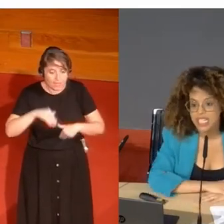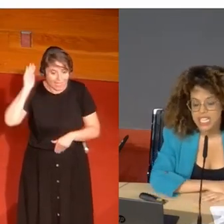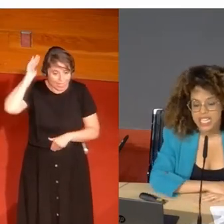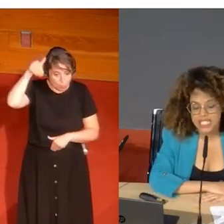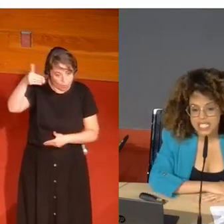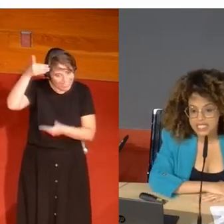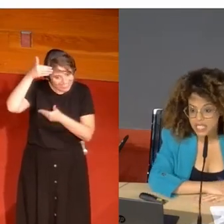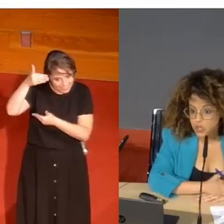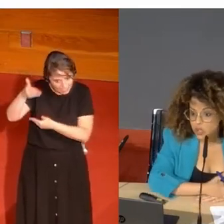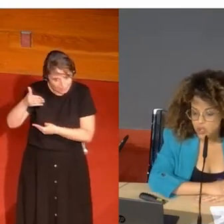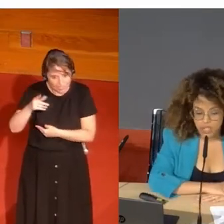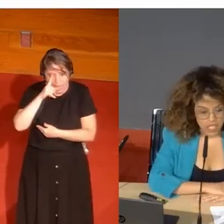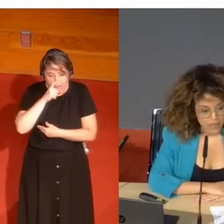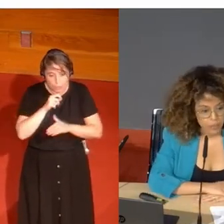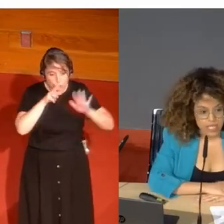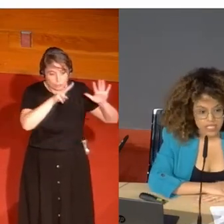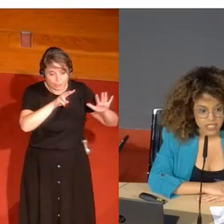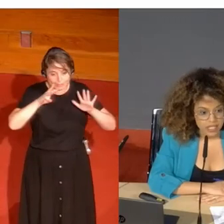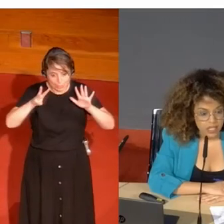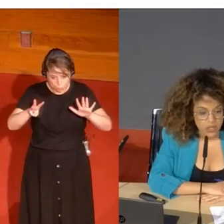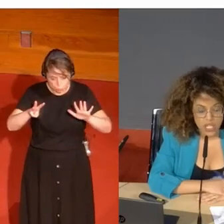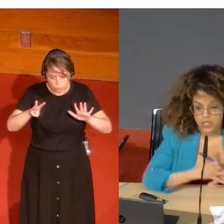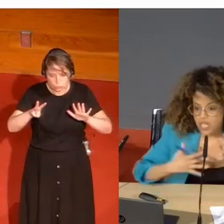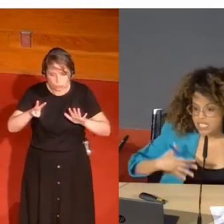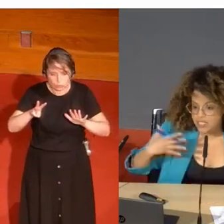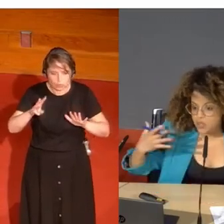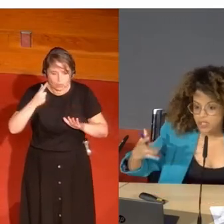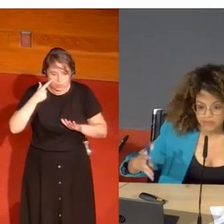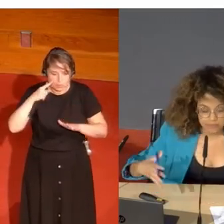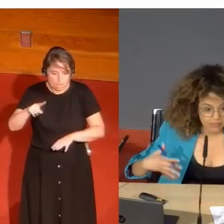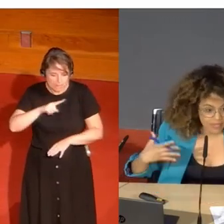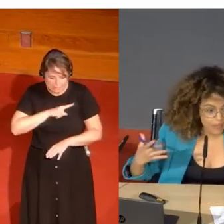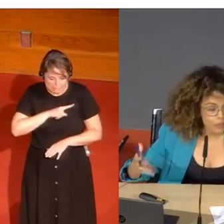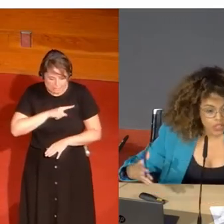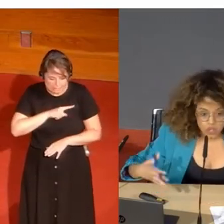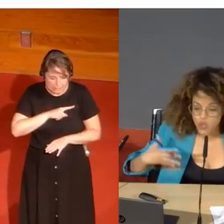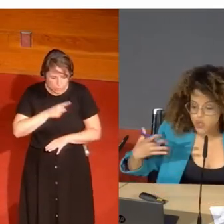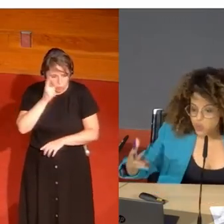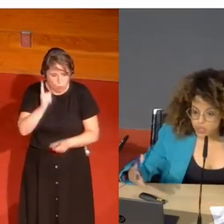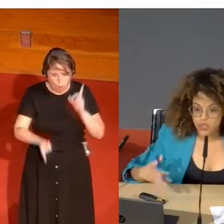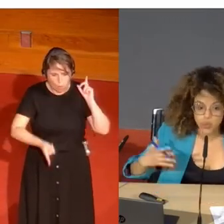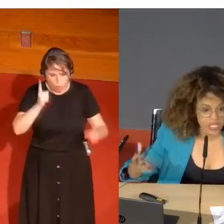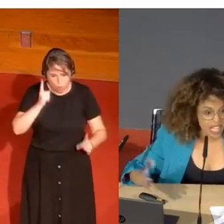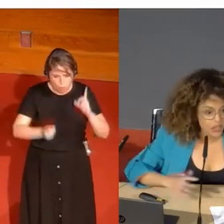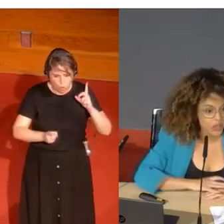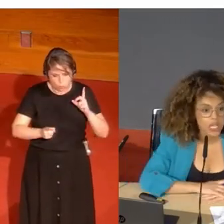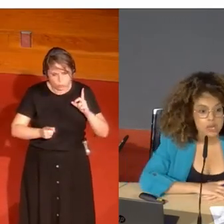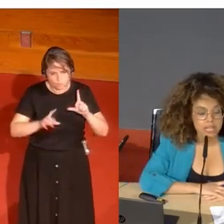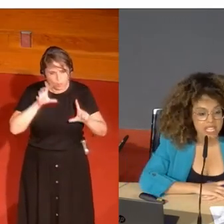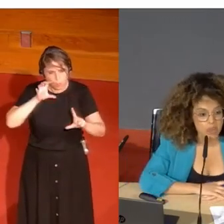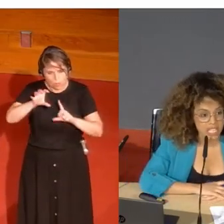islámica en el 78 pues eh los ayatolás han ido imponiendo construyendo un